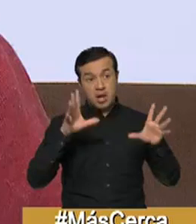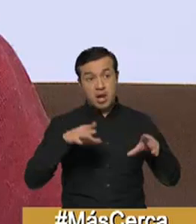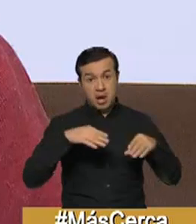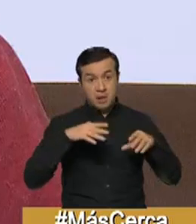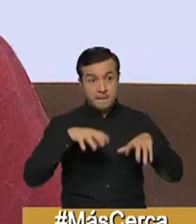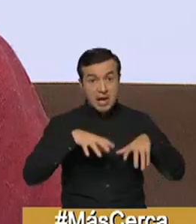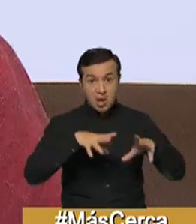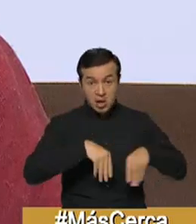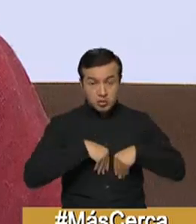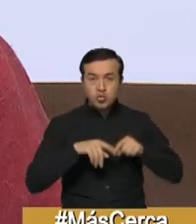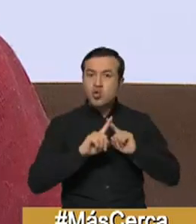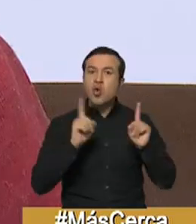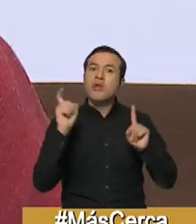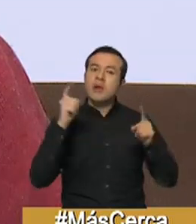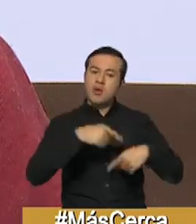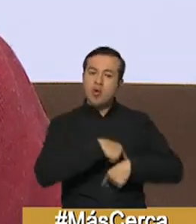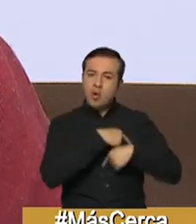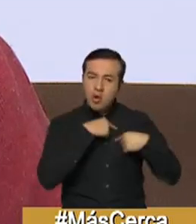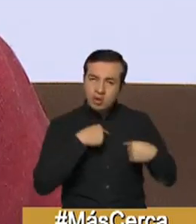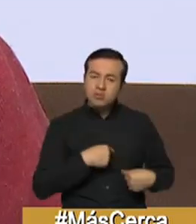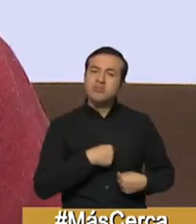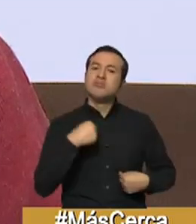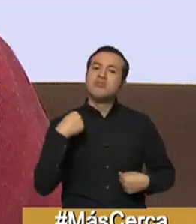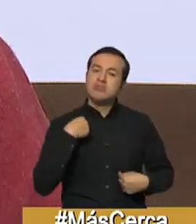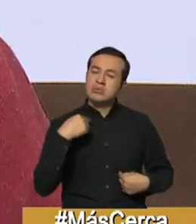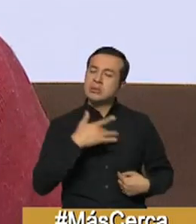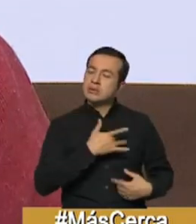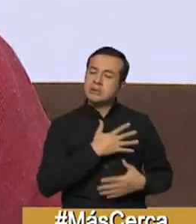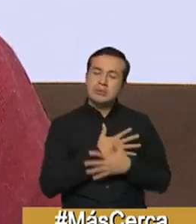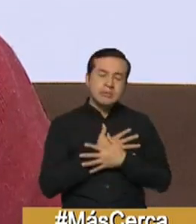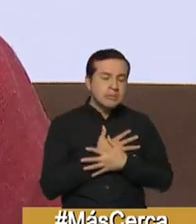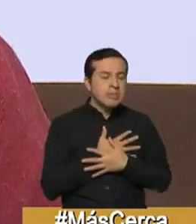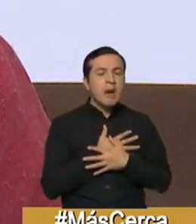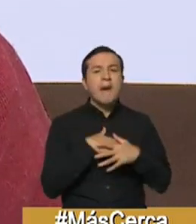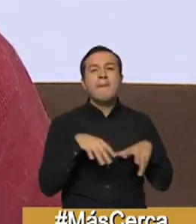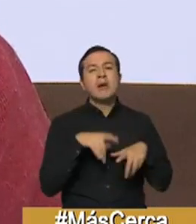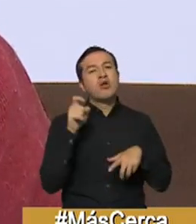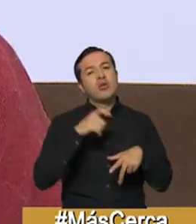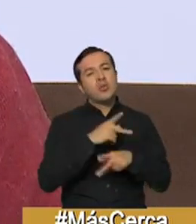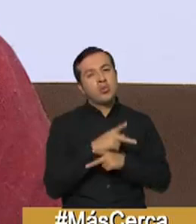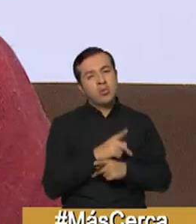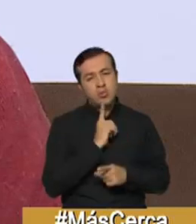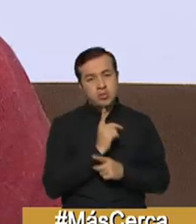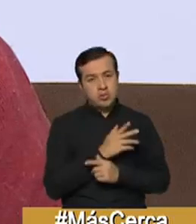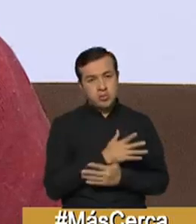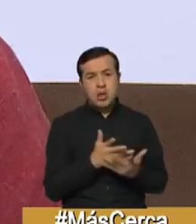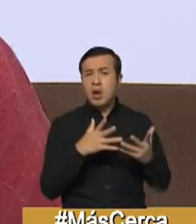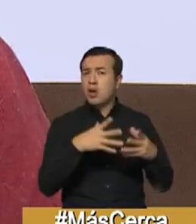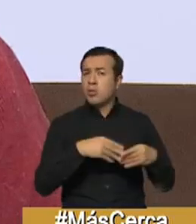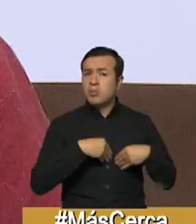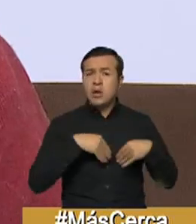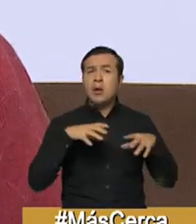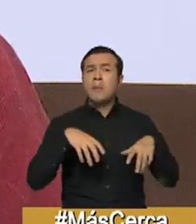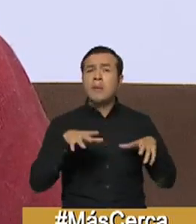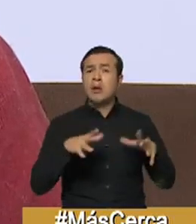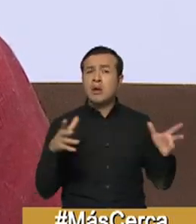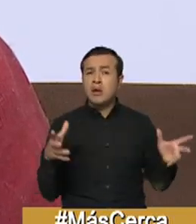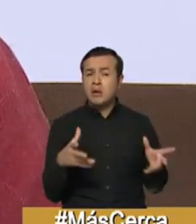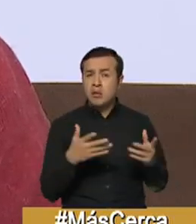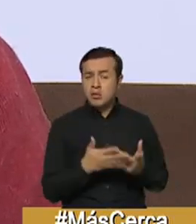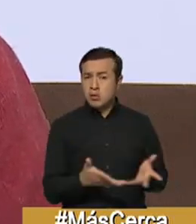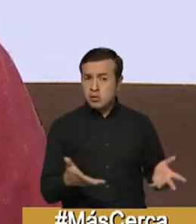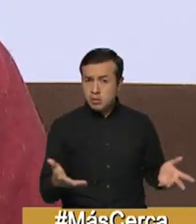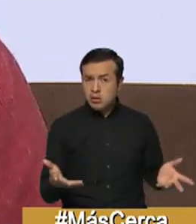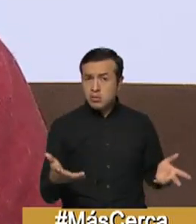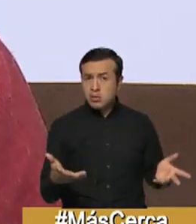el corazón, hay que tener la convicción para poder criar un perrito. Y es más, adoptar un perrito que no